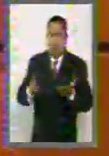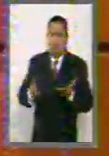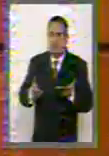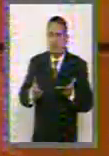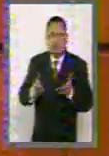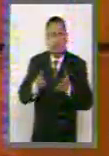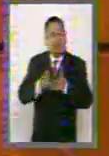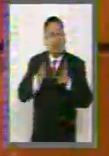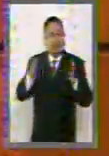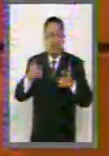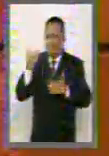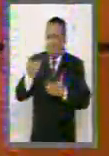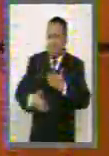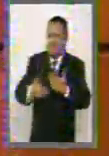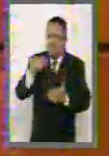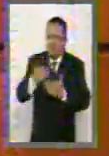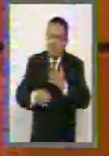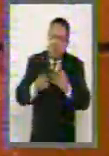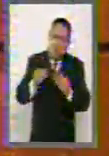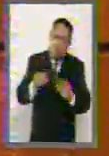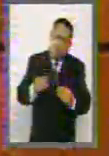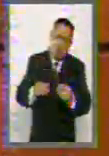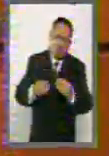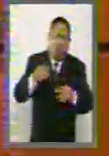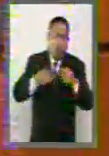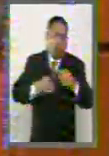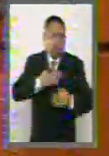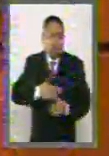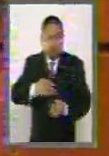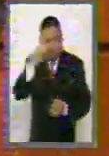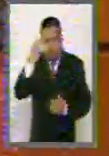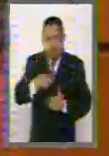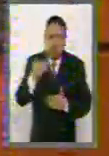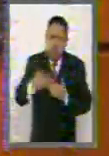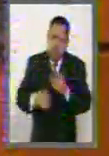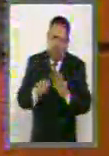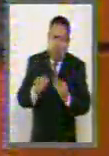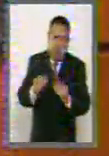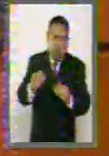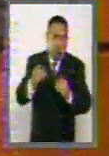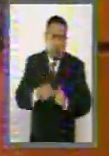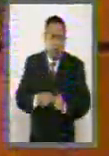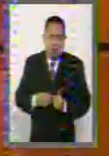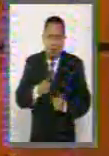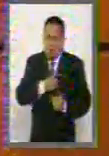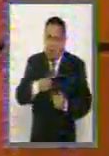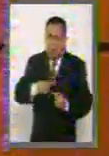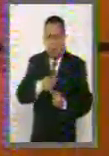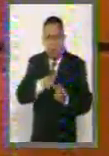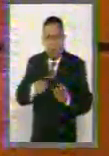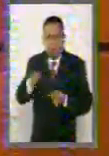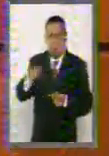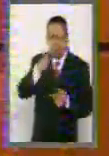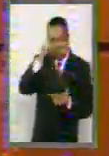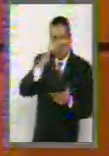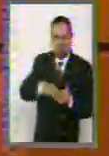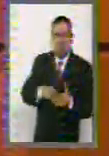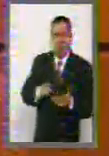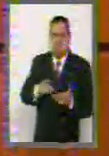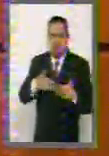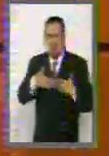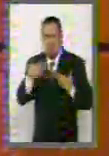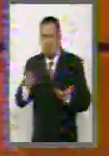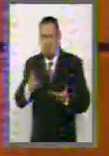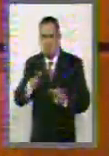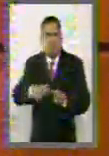Es tan grande el déficit de justicia en México, es tan grande el déficit de credibilidad de todo